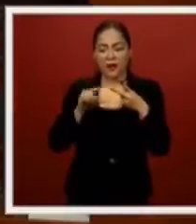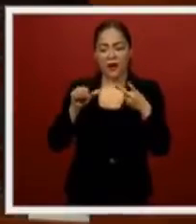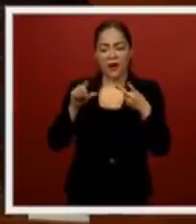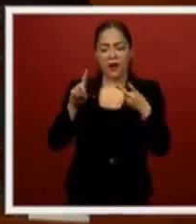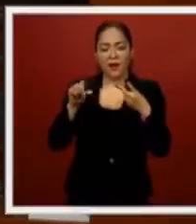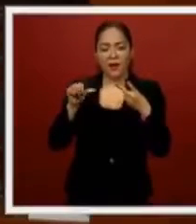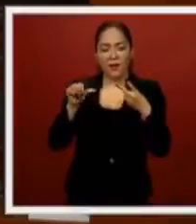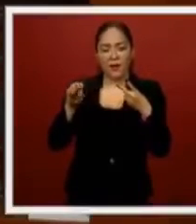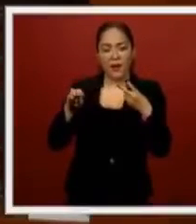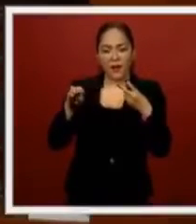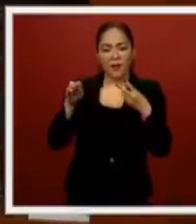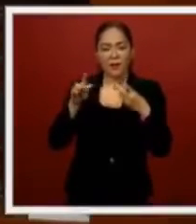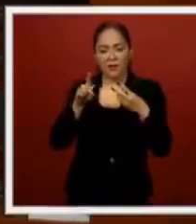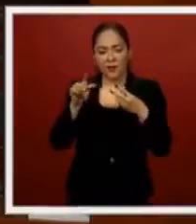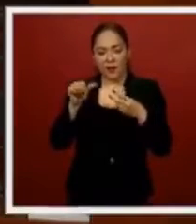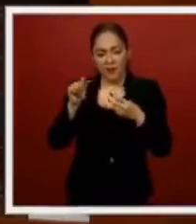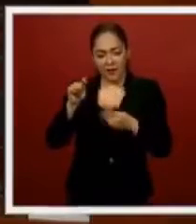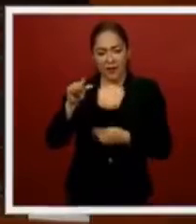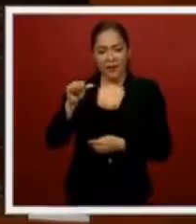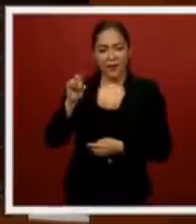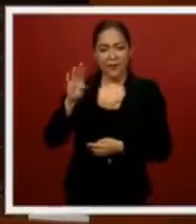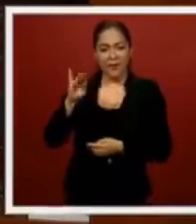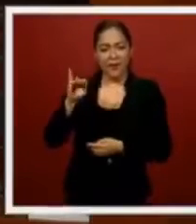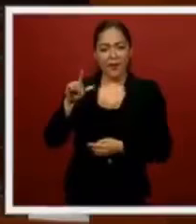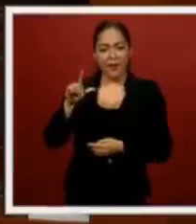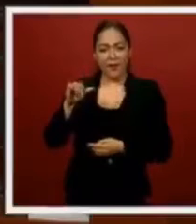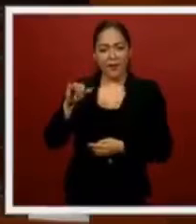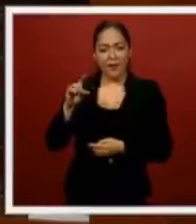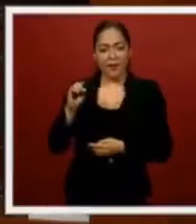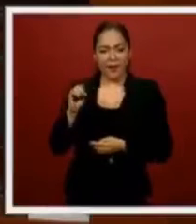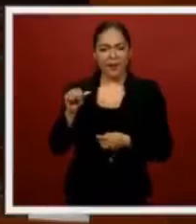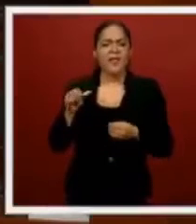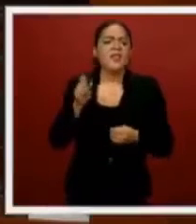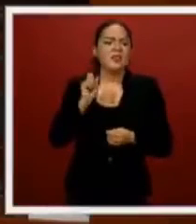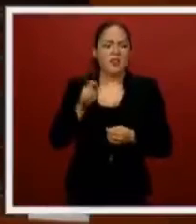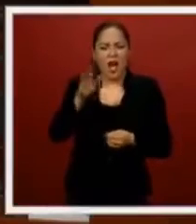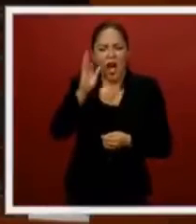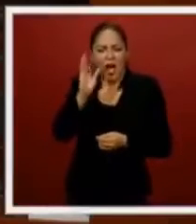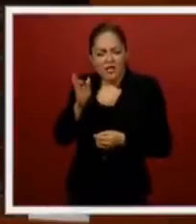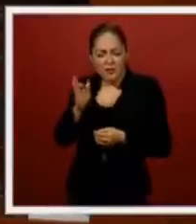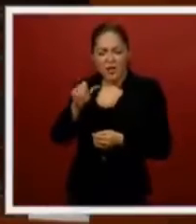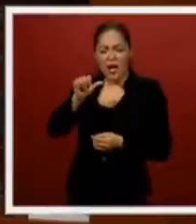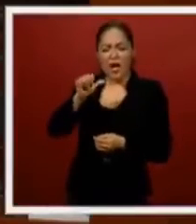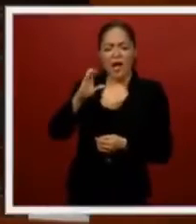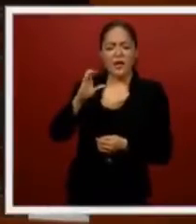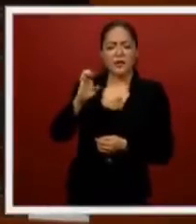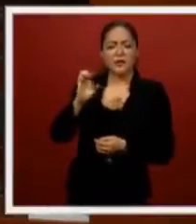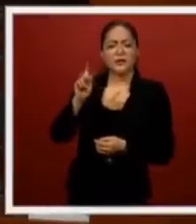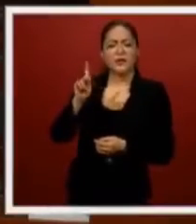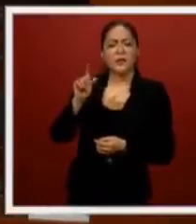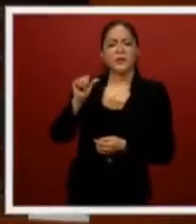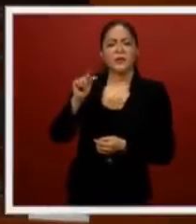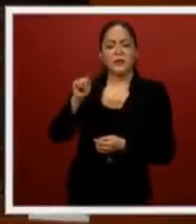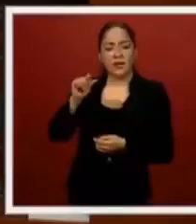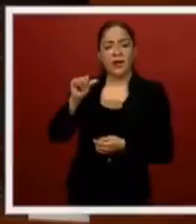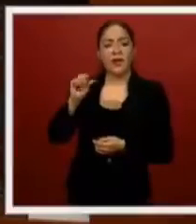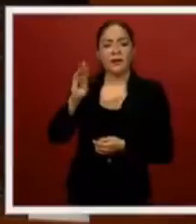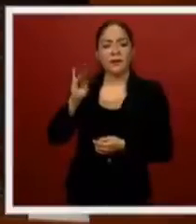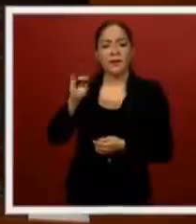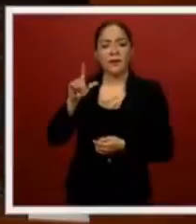es la ruta que nos orienta en Puebla. Y la aceptabilidad dice que la educación debe ser de